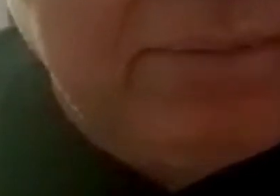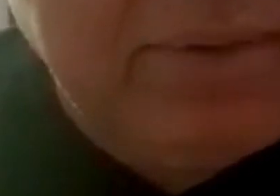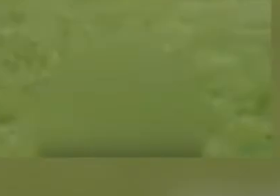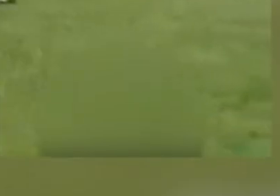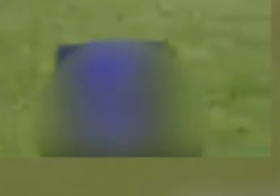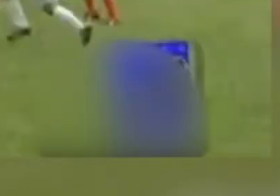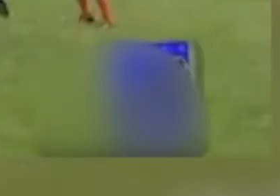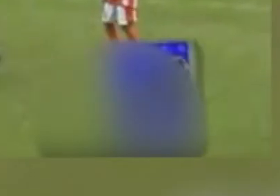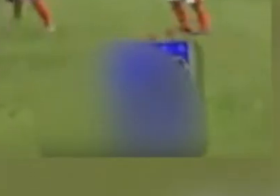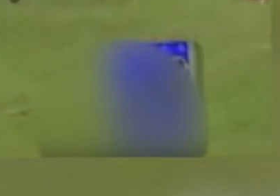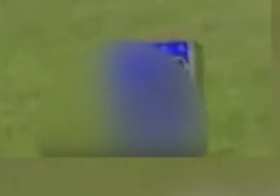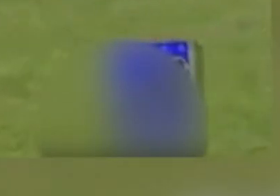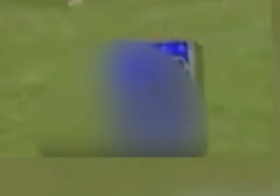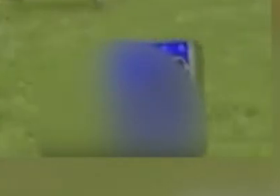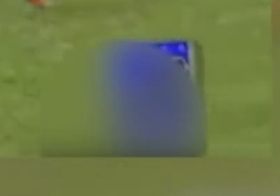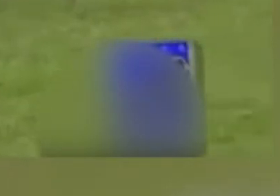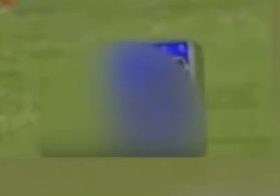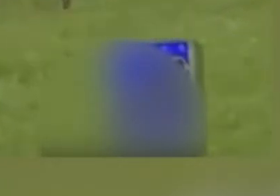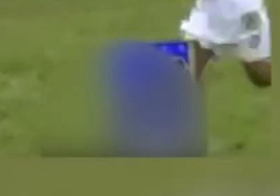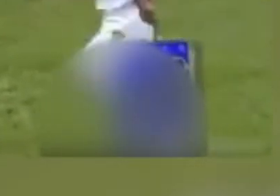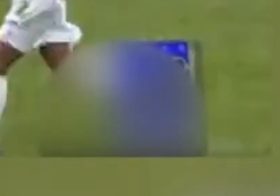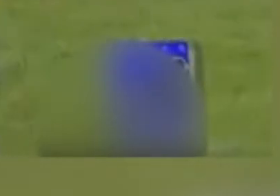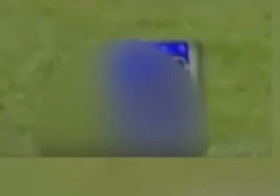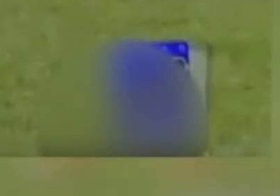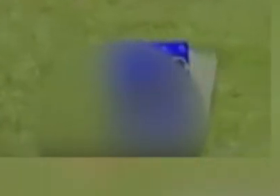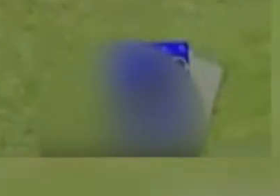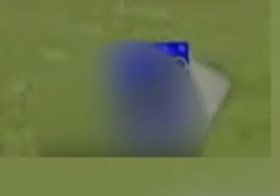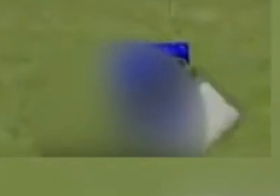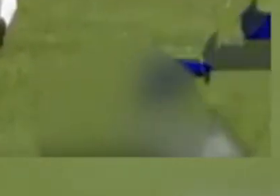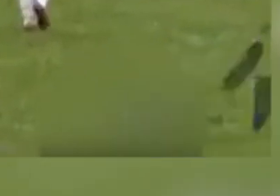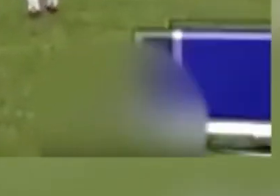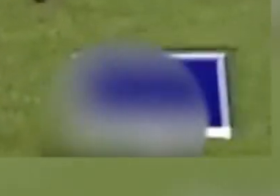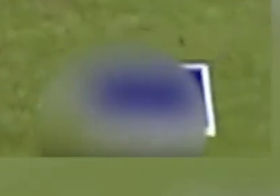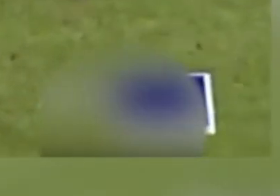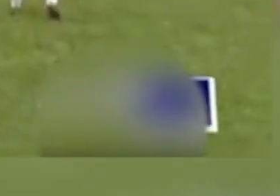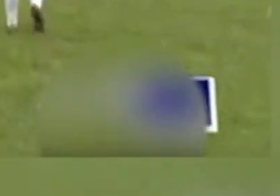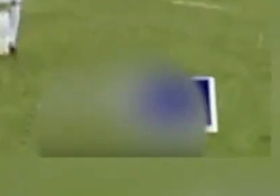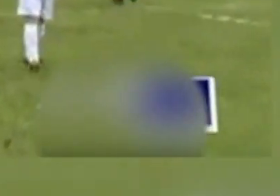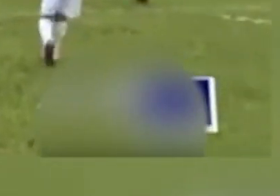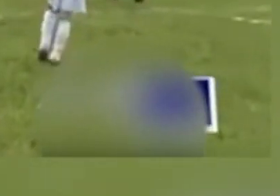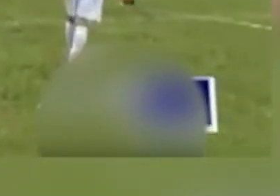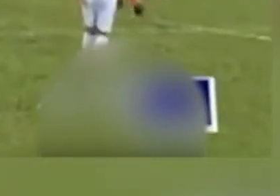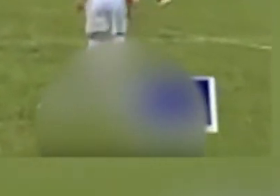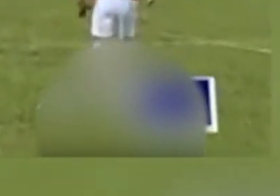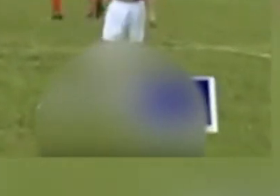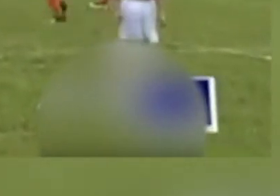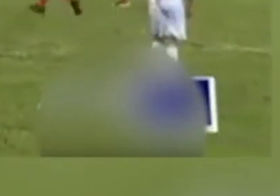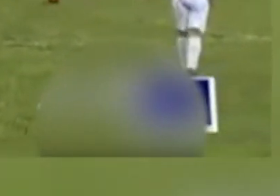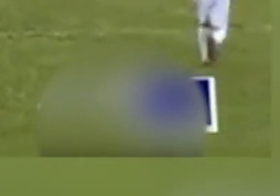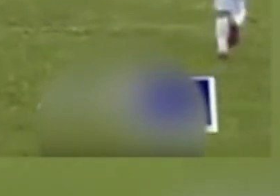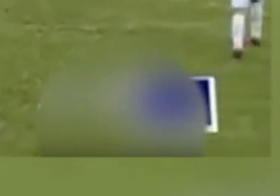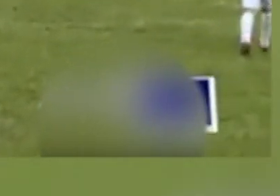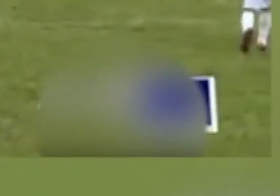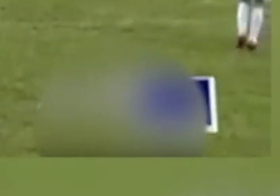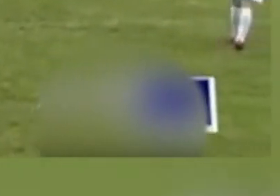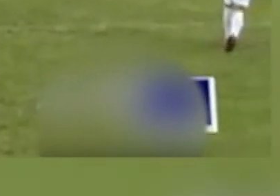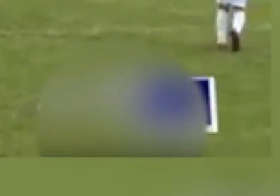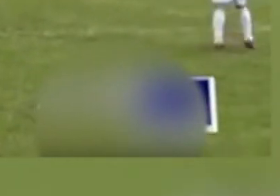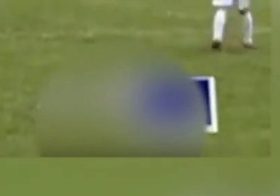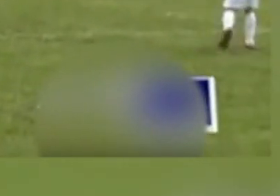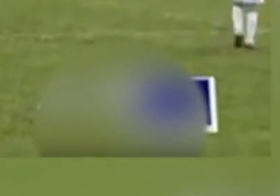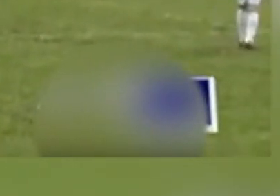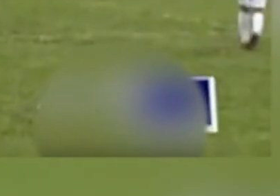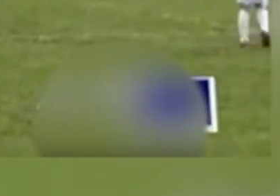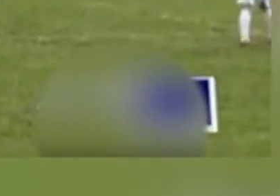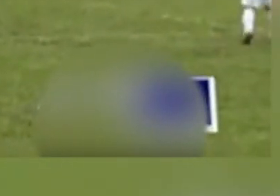aceptan así. El colegiado, quien se ha desempeñado gran parte de su vida como árbitro y además estar presente en las principales ligas del